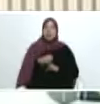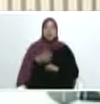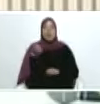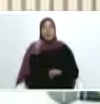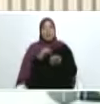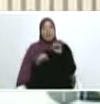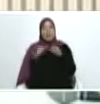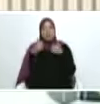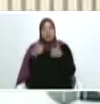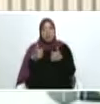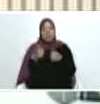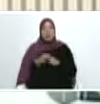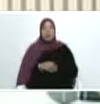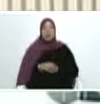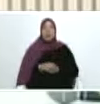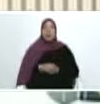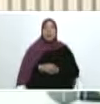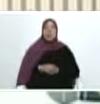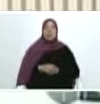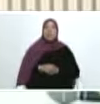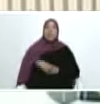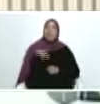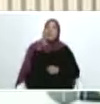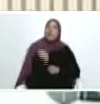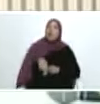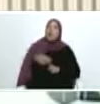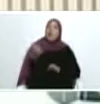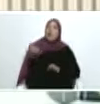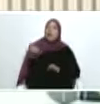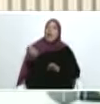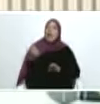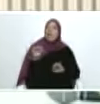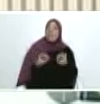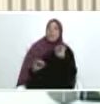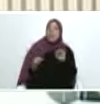Defenderse bien. Que no nos entre ni un golpe.